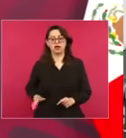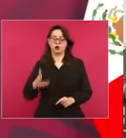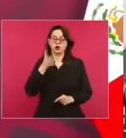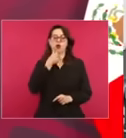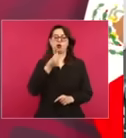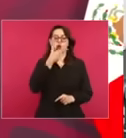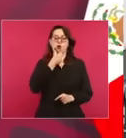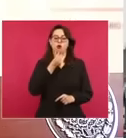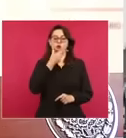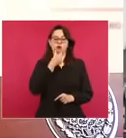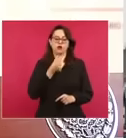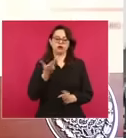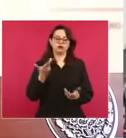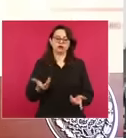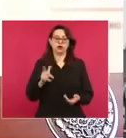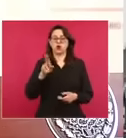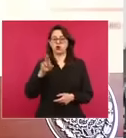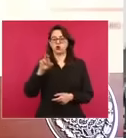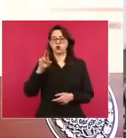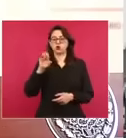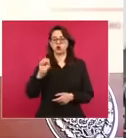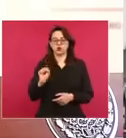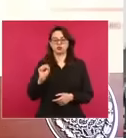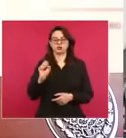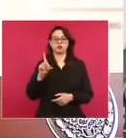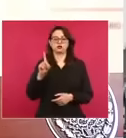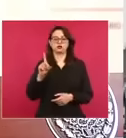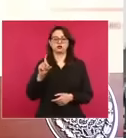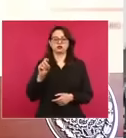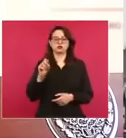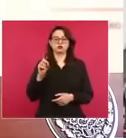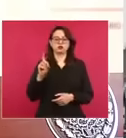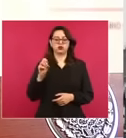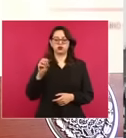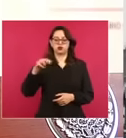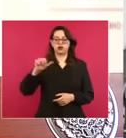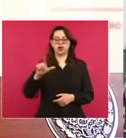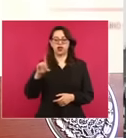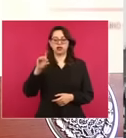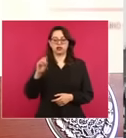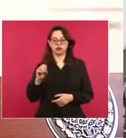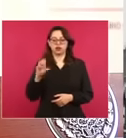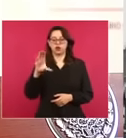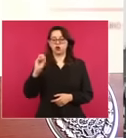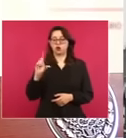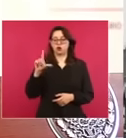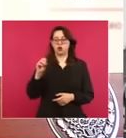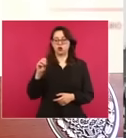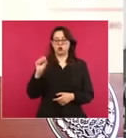Reyes Mondragón, este personaje que ha sido adversario del presidente,